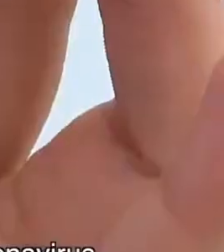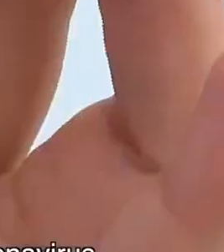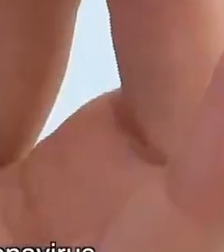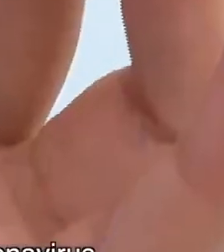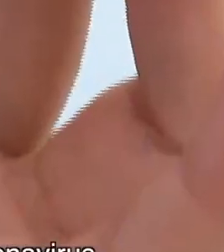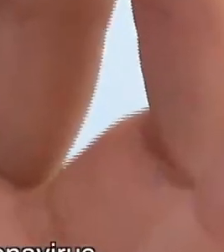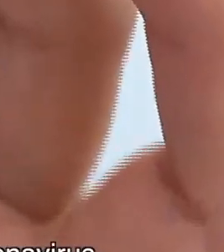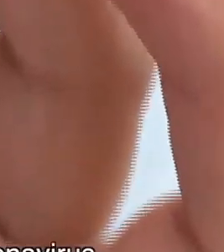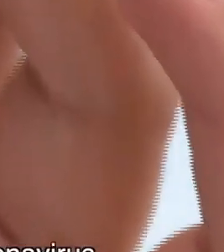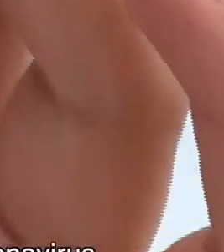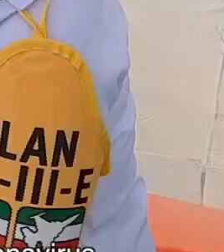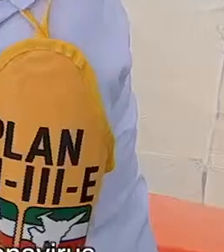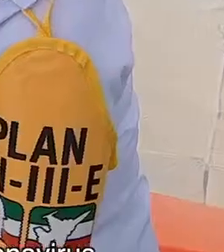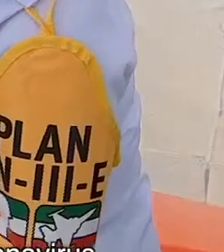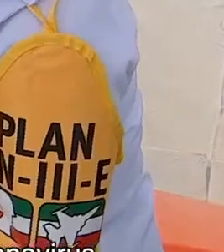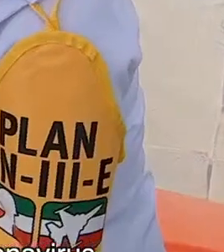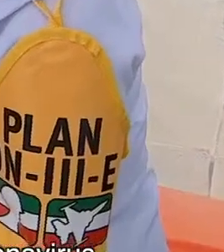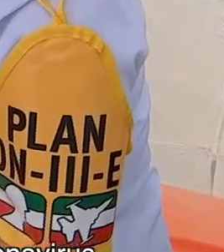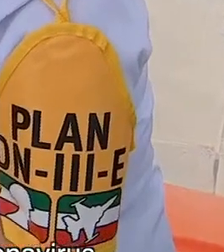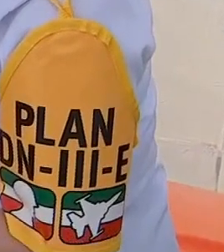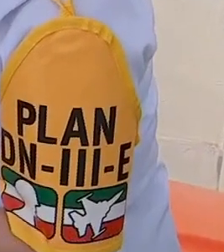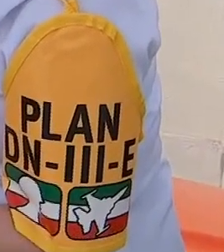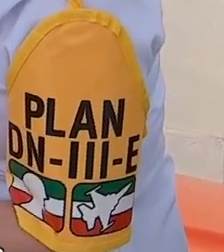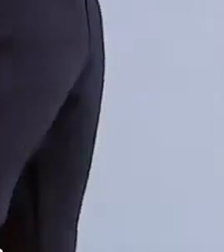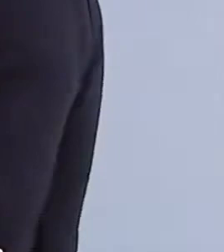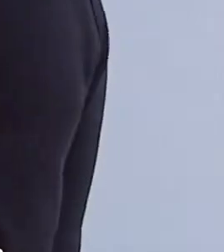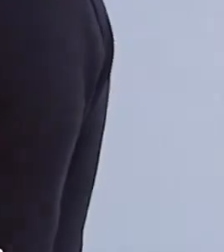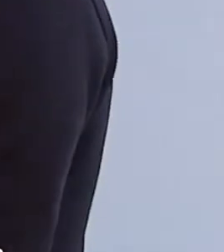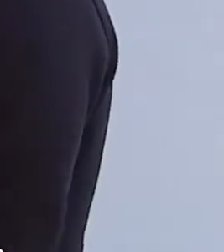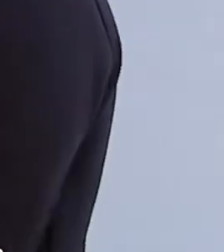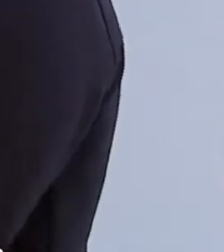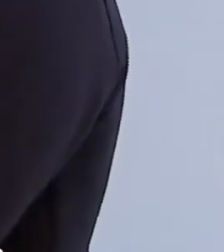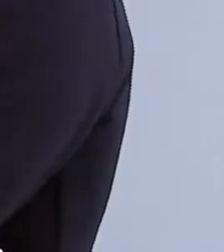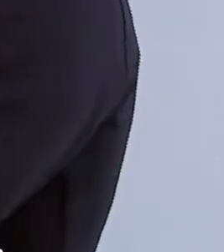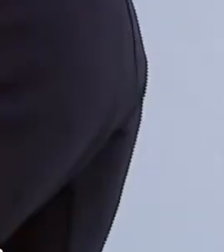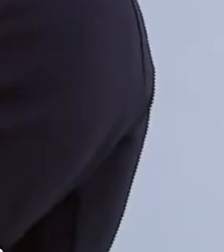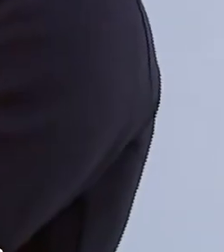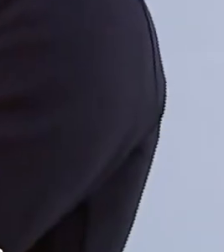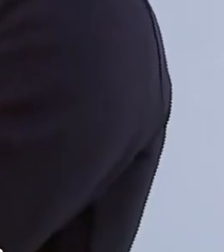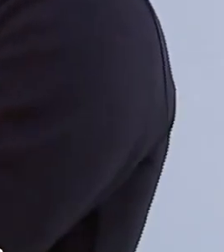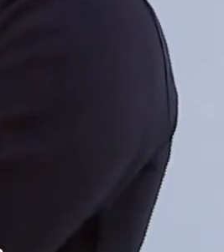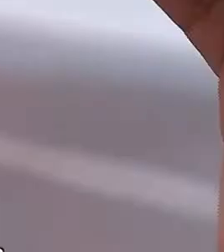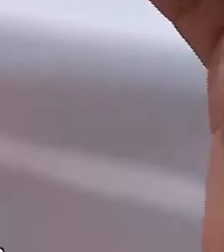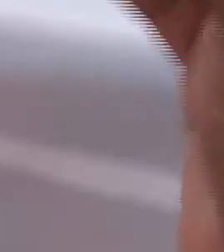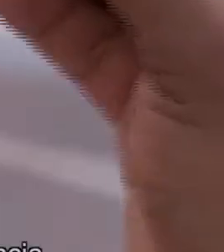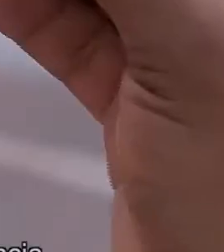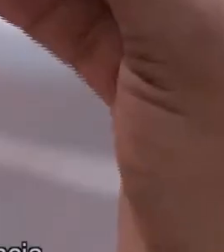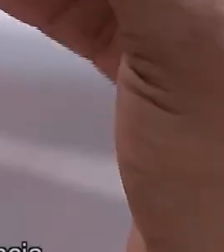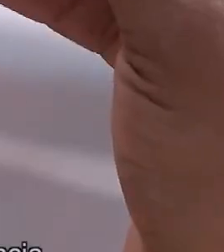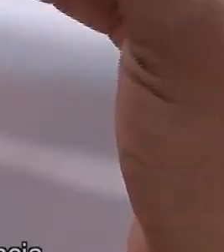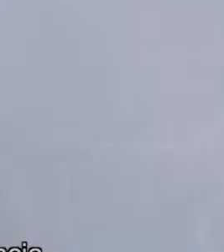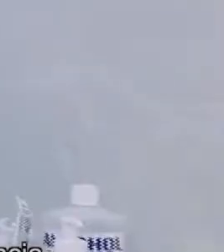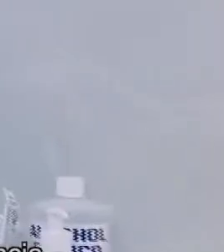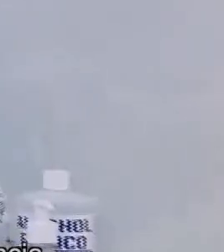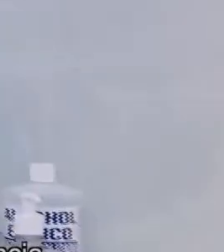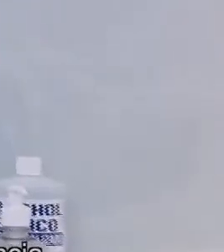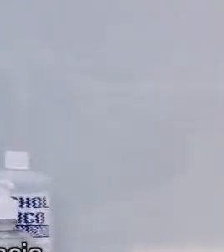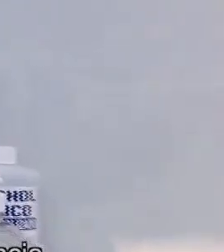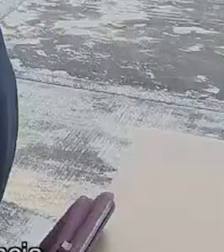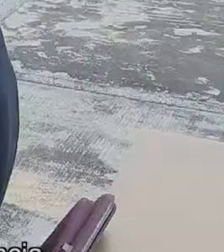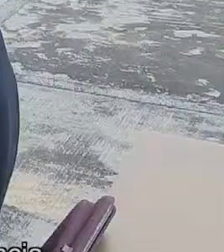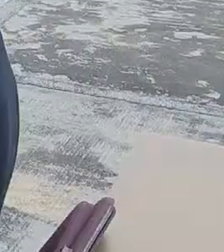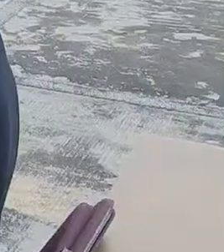muy importante para enfrentar al coronavirus. Mientras te toca vacunarte, quédate en casa. Mantén